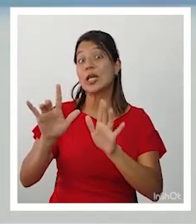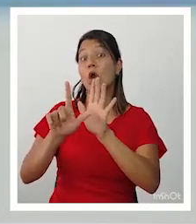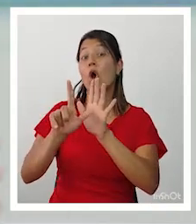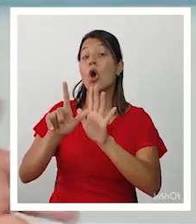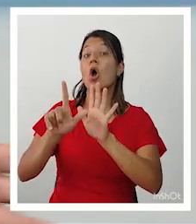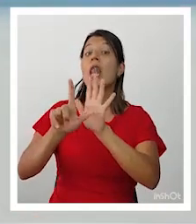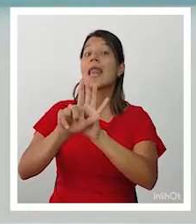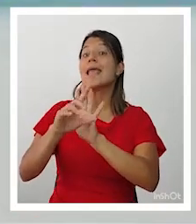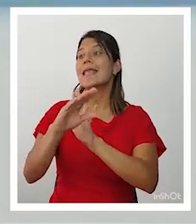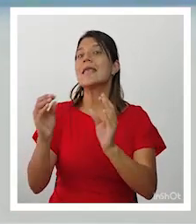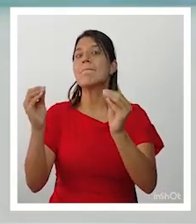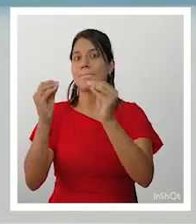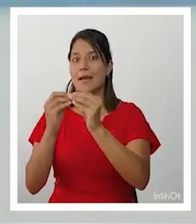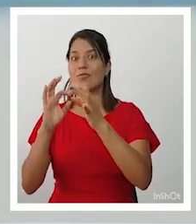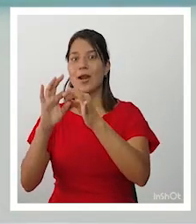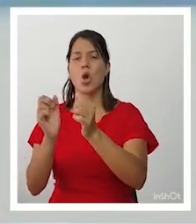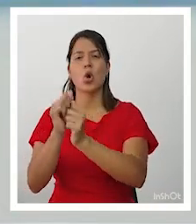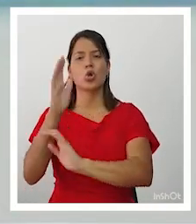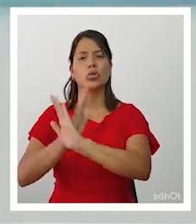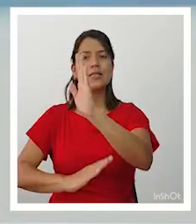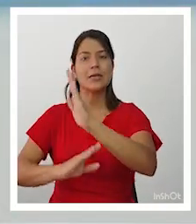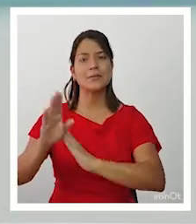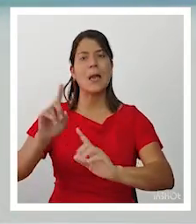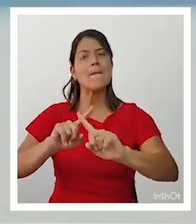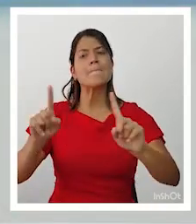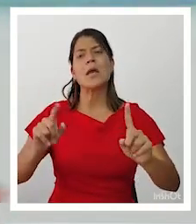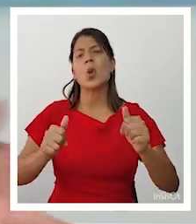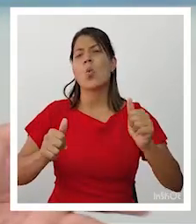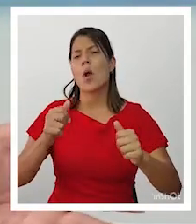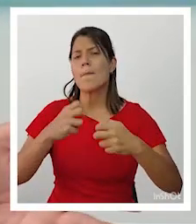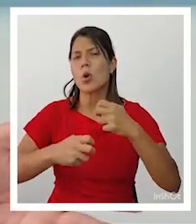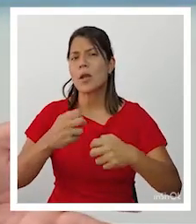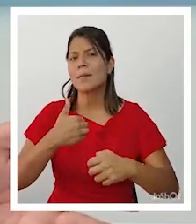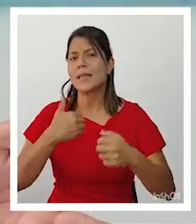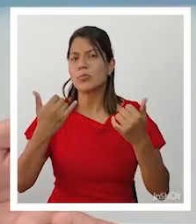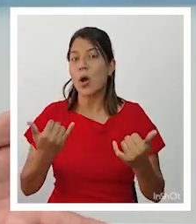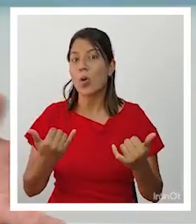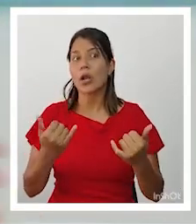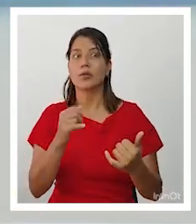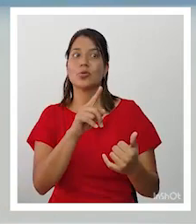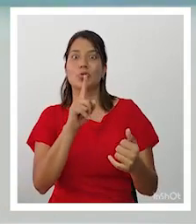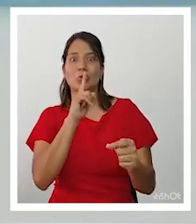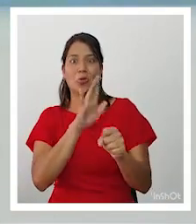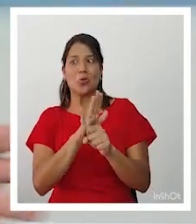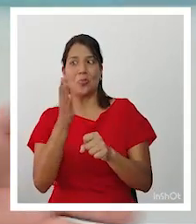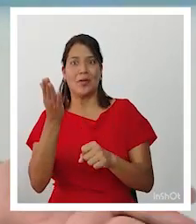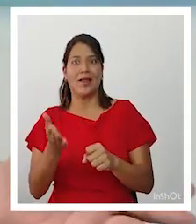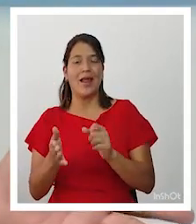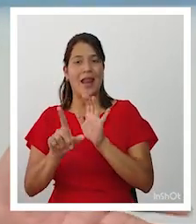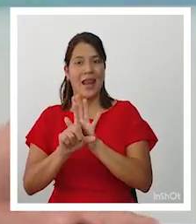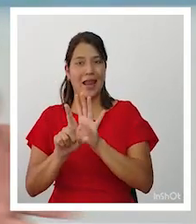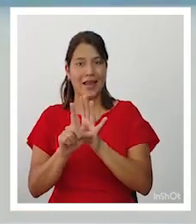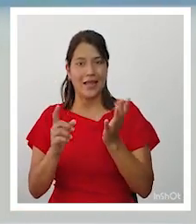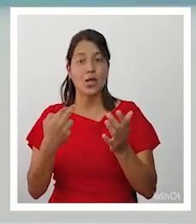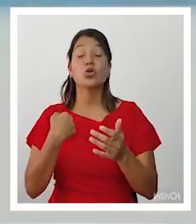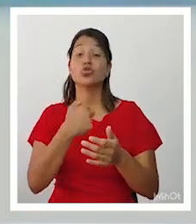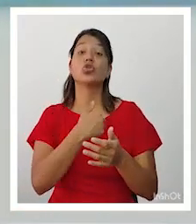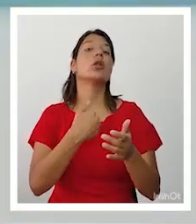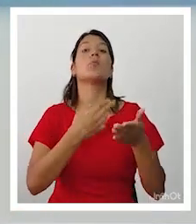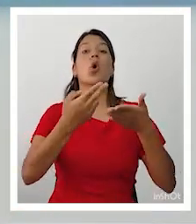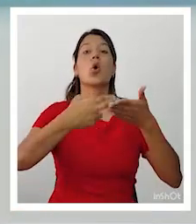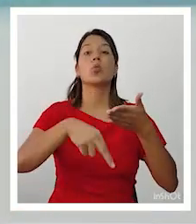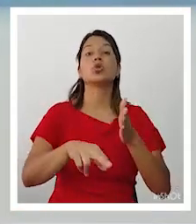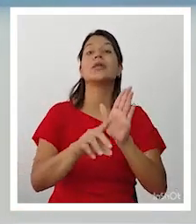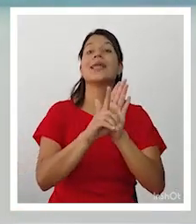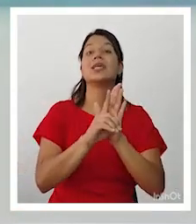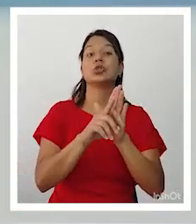discapacidades. Pero ¿cuál es el problema que tenemos hoy en día? Es que no se cumplen. Tenemos la Convención de los Derechos de las Personas